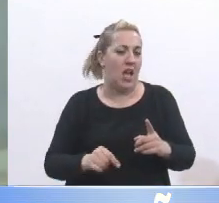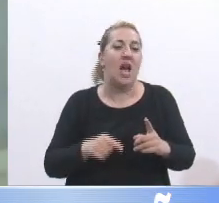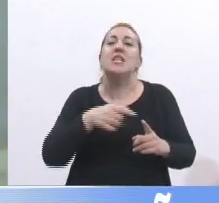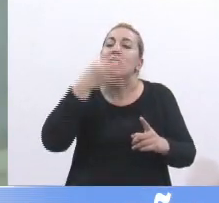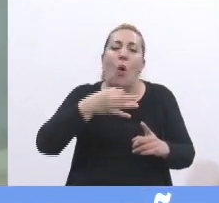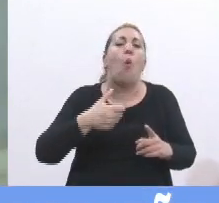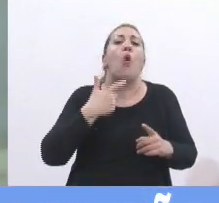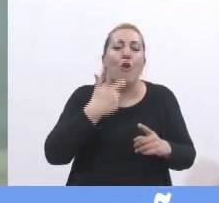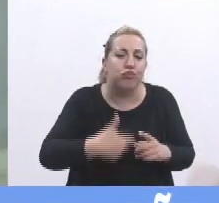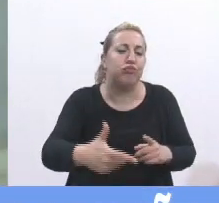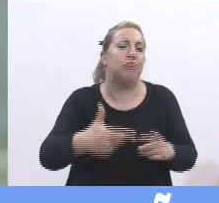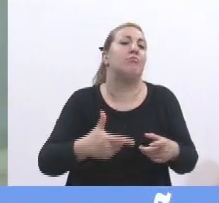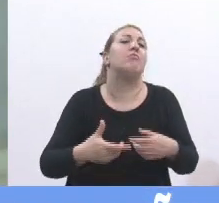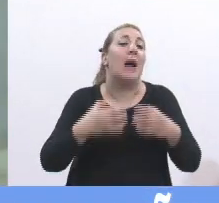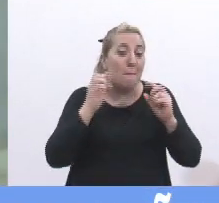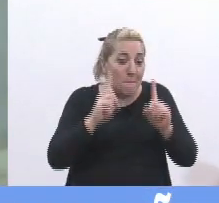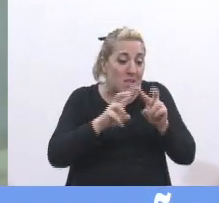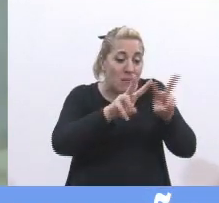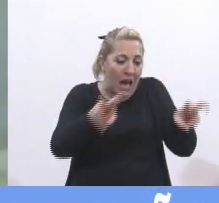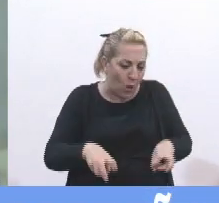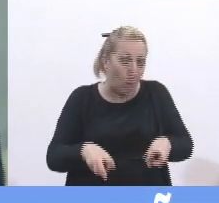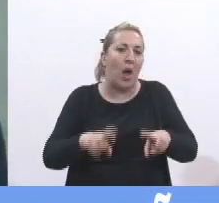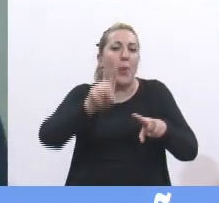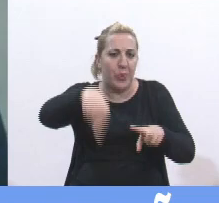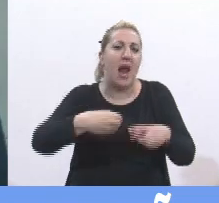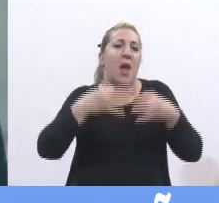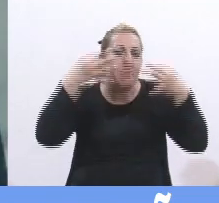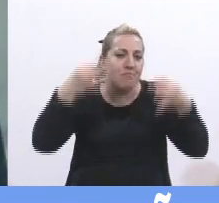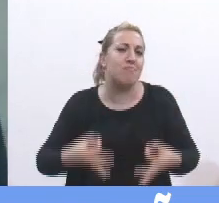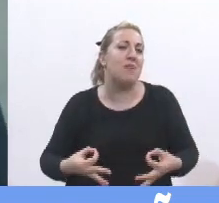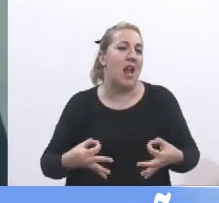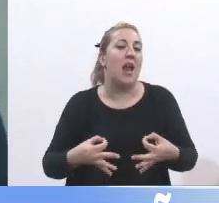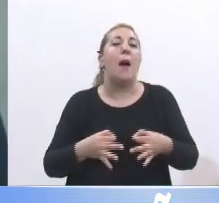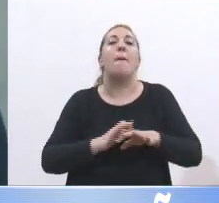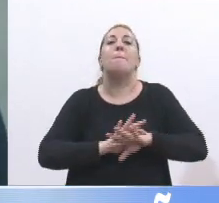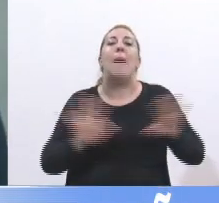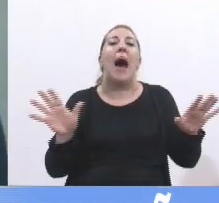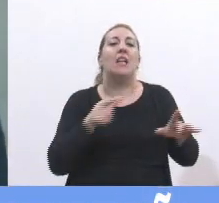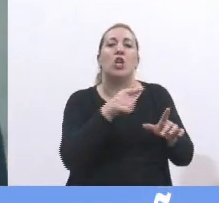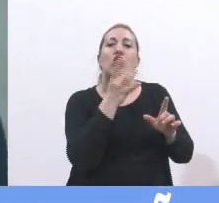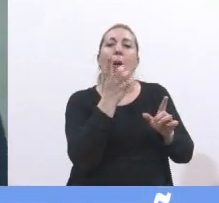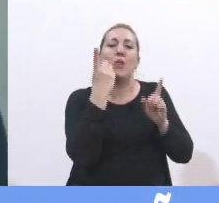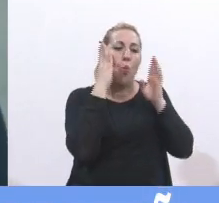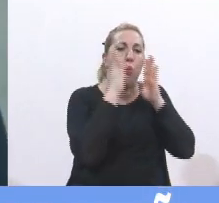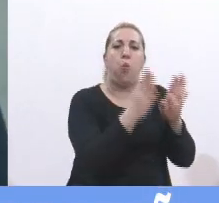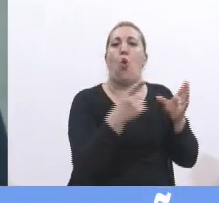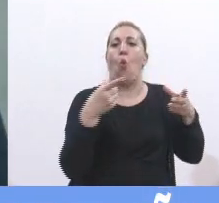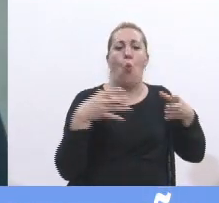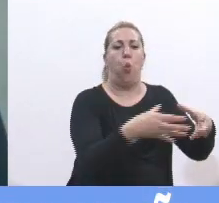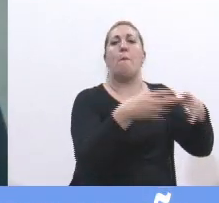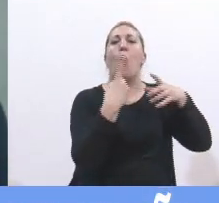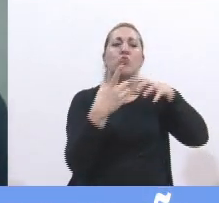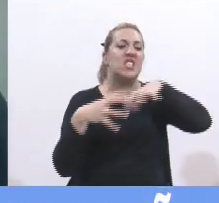buen puerto esa recaudación que va a dejar de pertenecer al sector más rico que tiene el